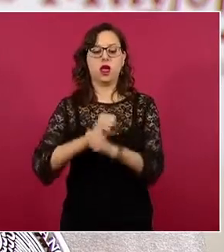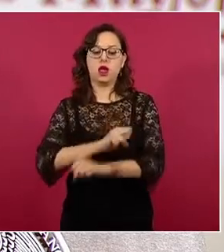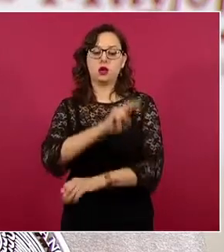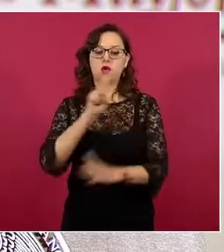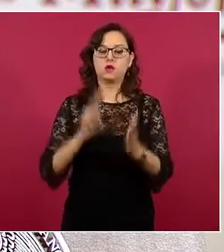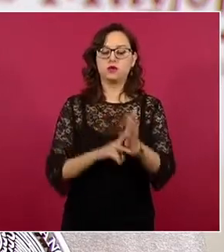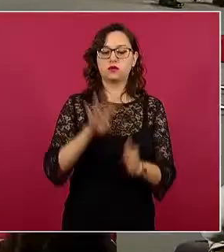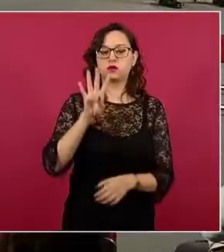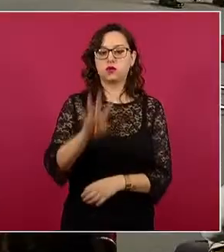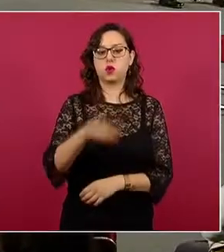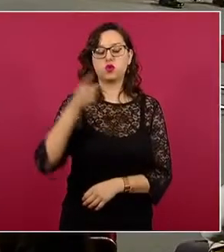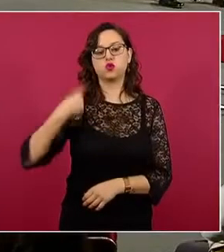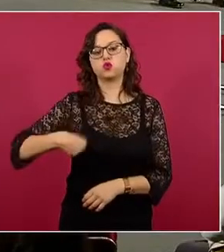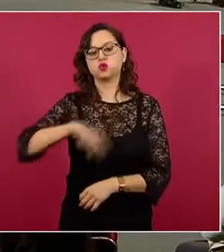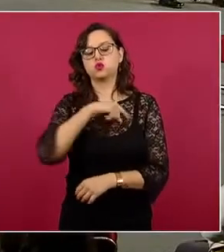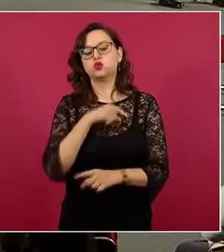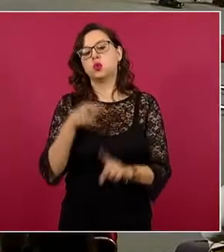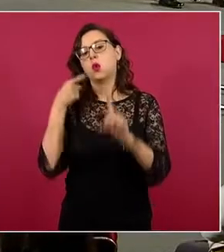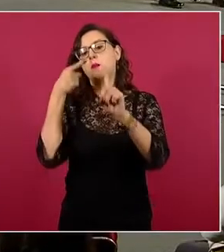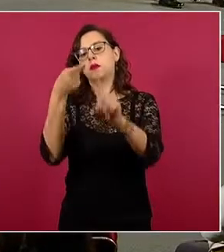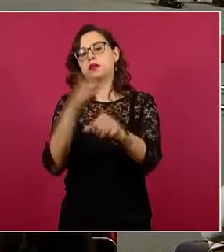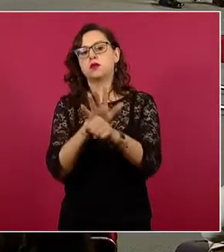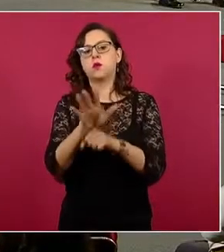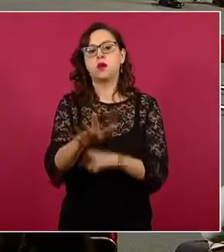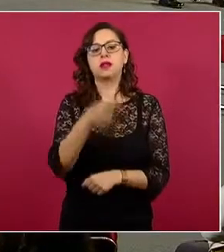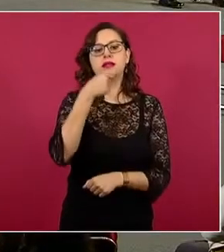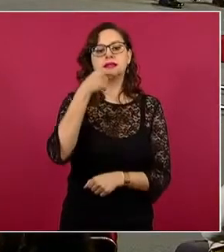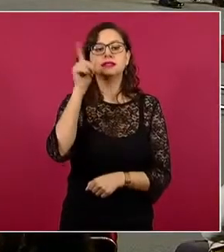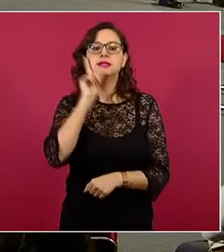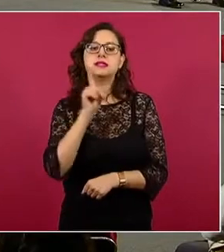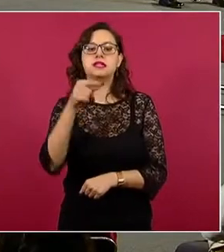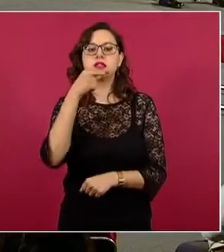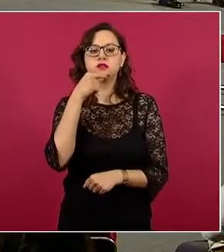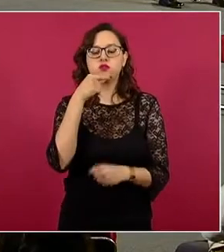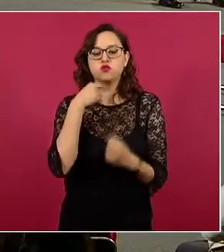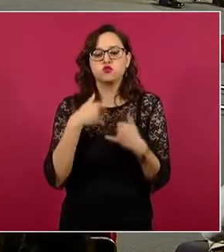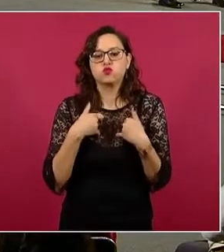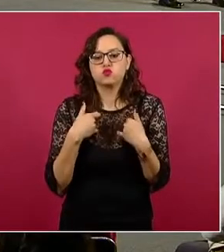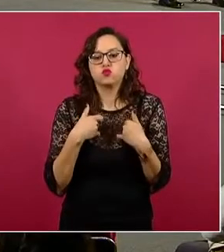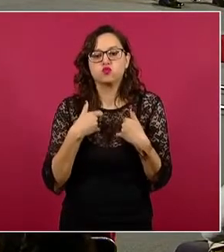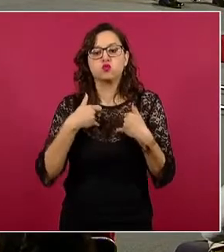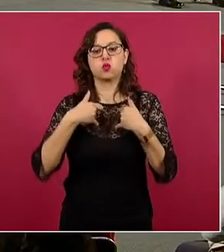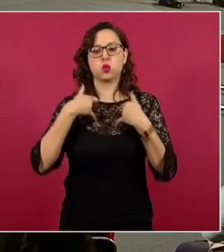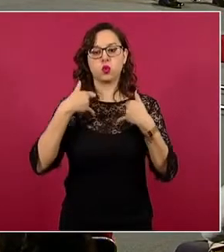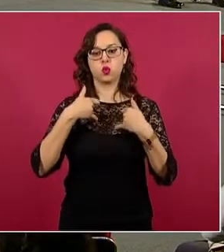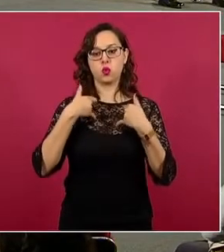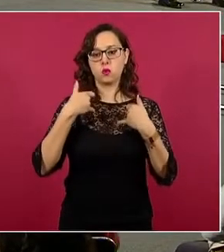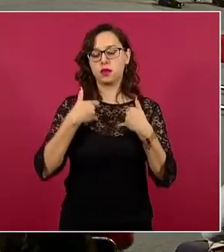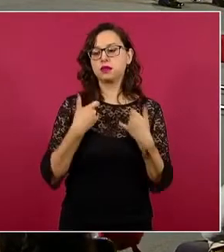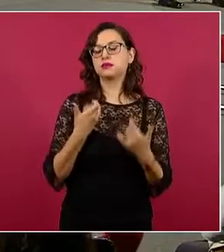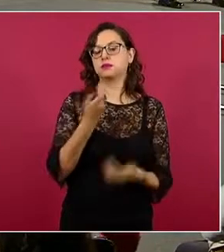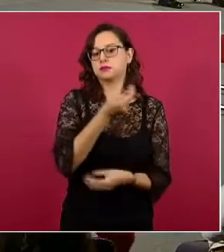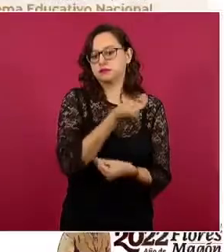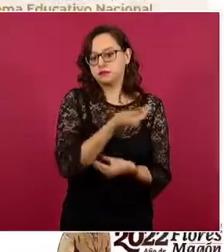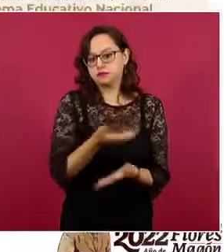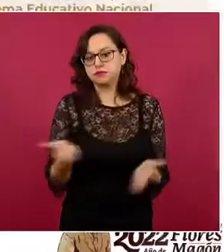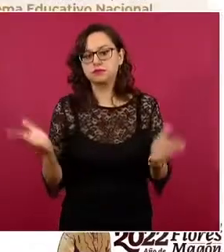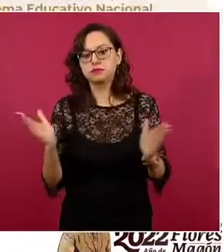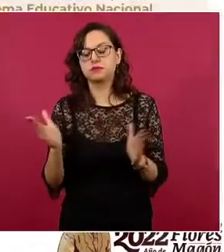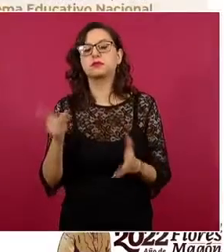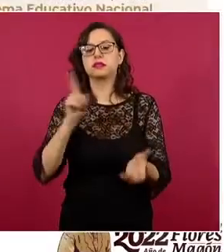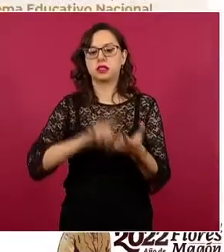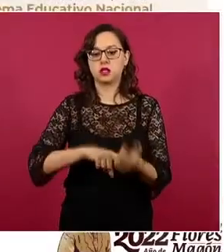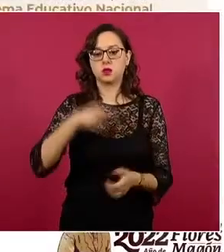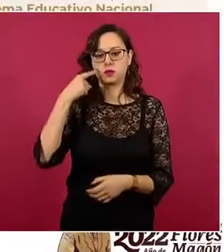como objetivo otorgar becas a niñas, niños, adolescentes y jóvenes que se encuentran ubicados e inscritos en el